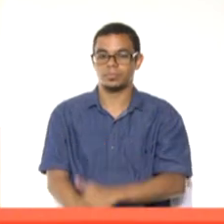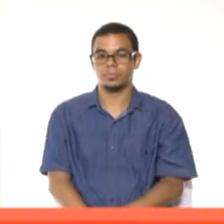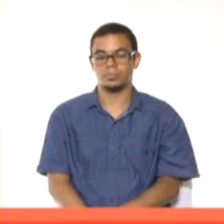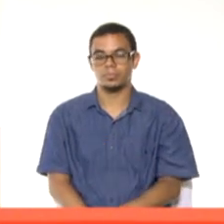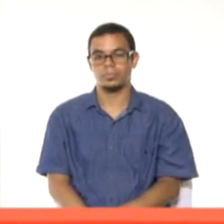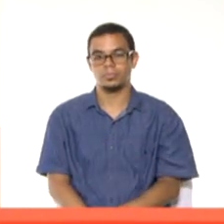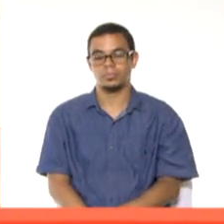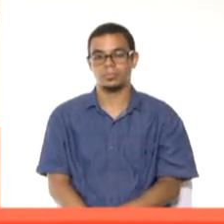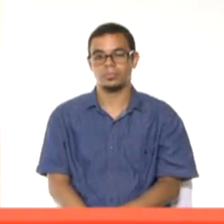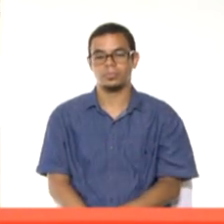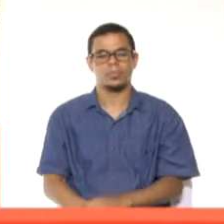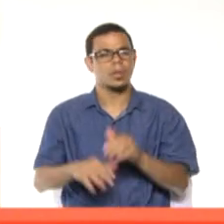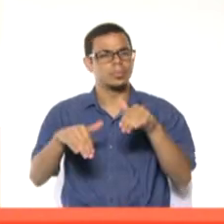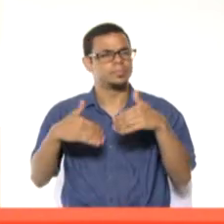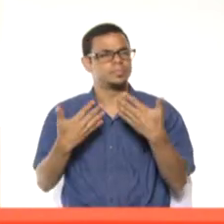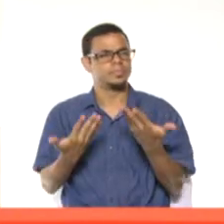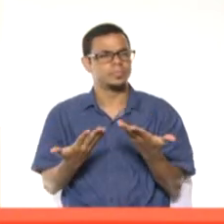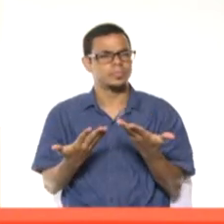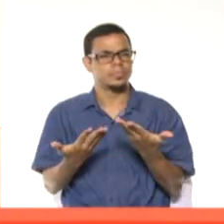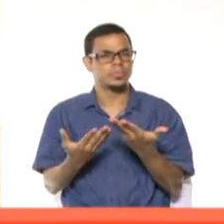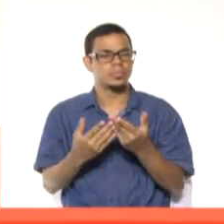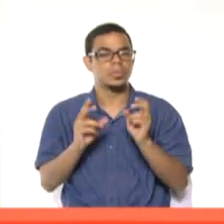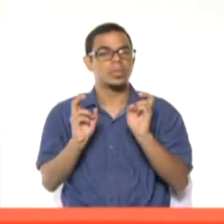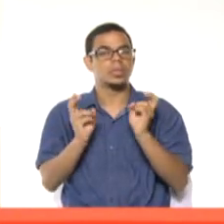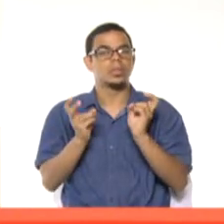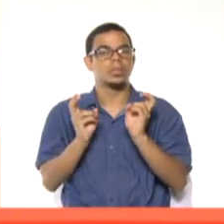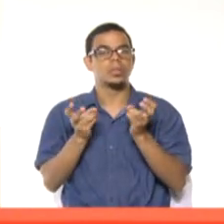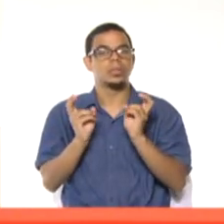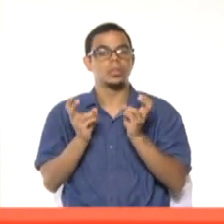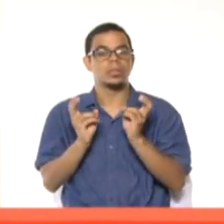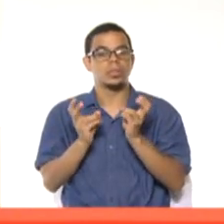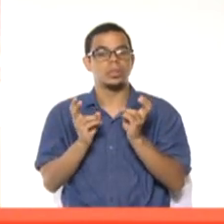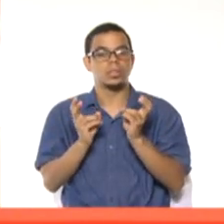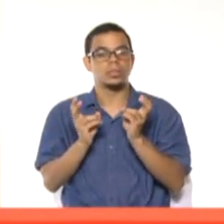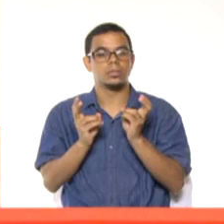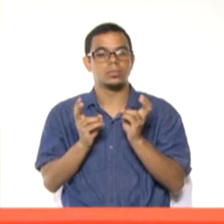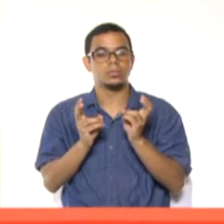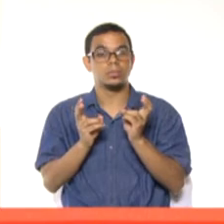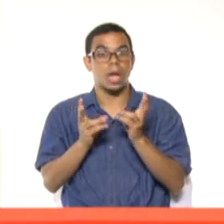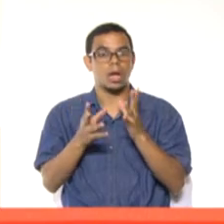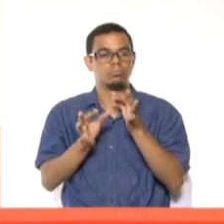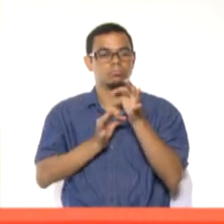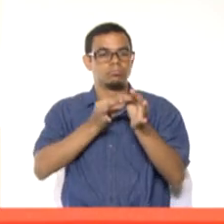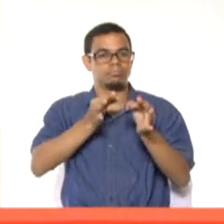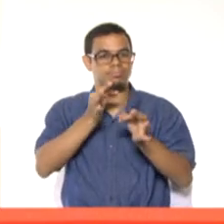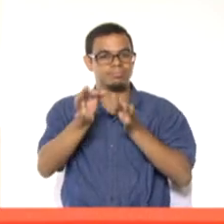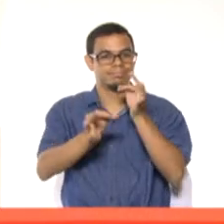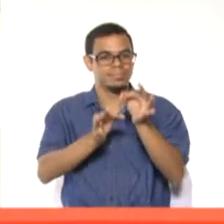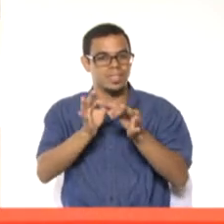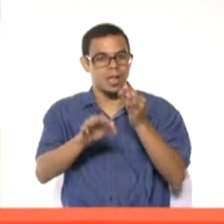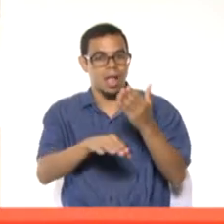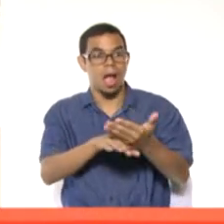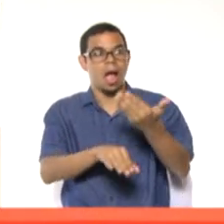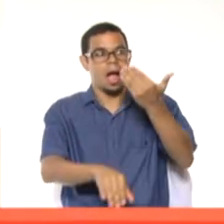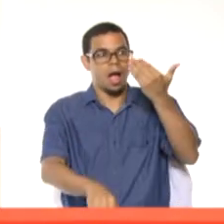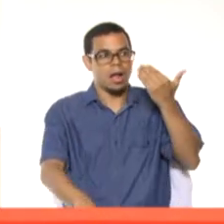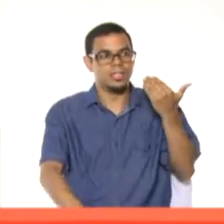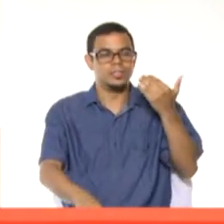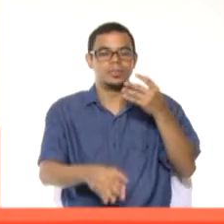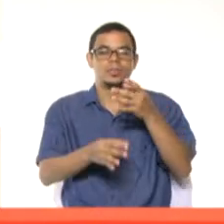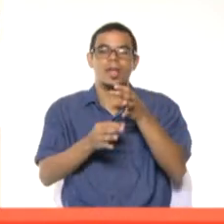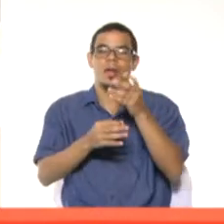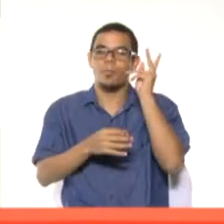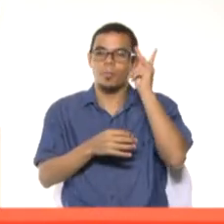En la tarde de hoy les quiero recordar el tema generador que me antecedieron mis anteriores